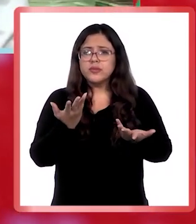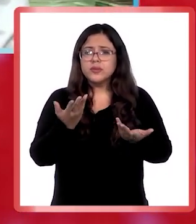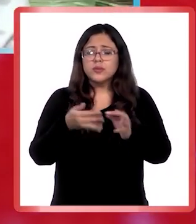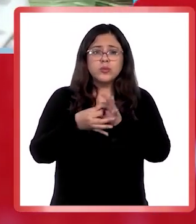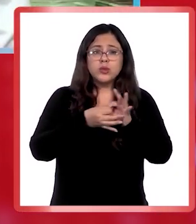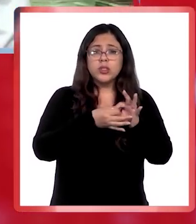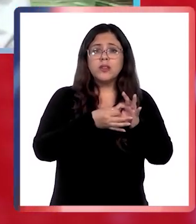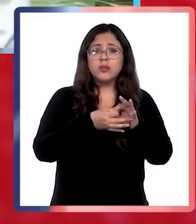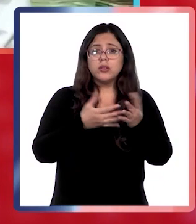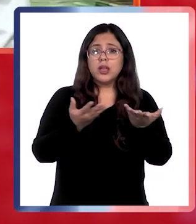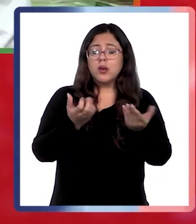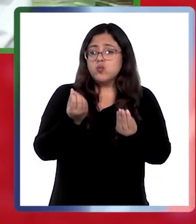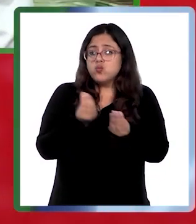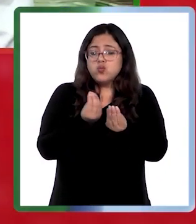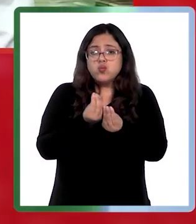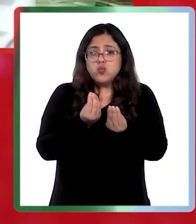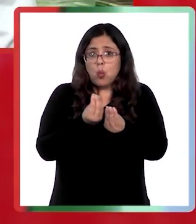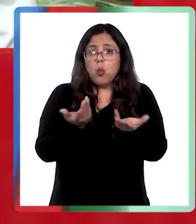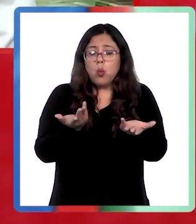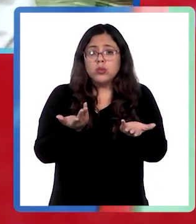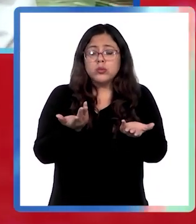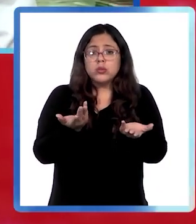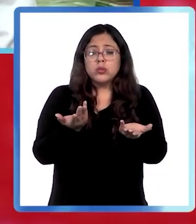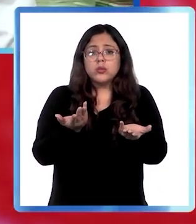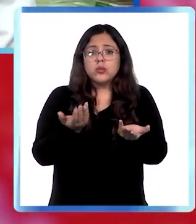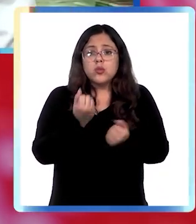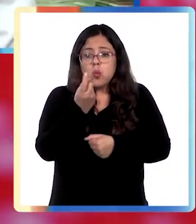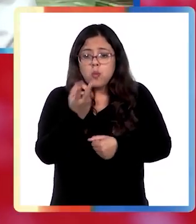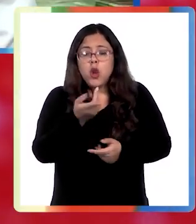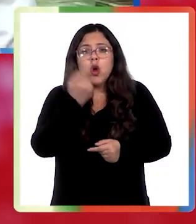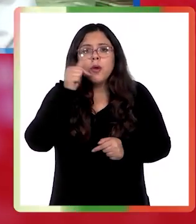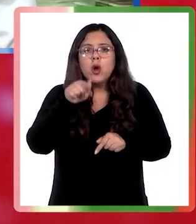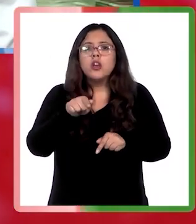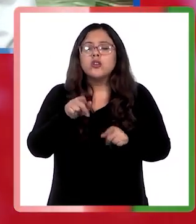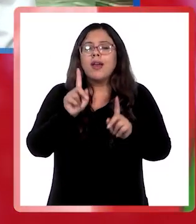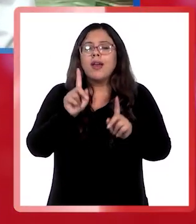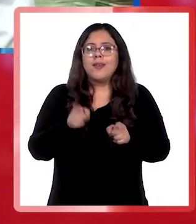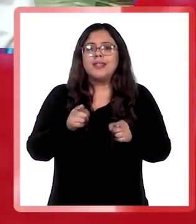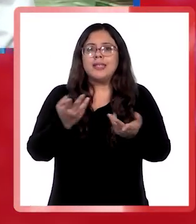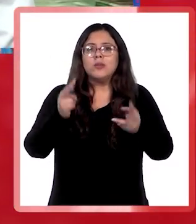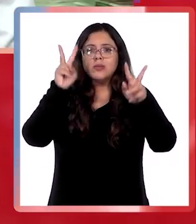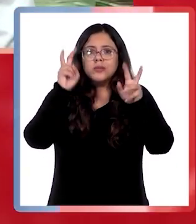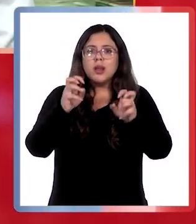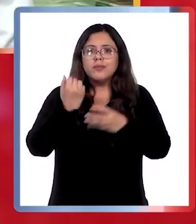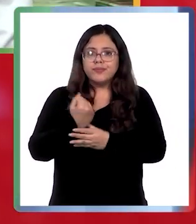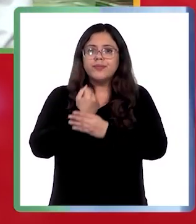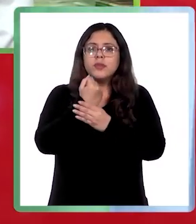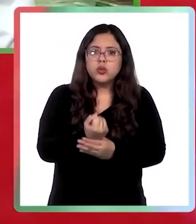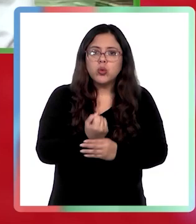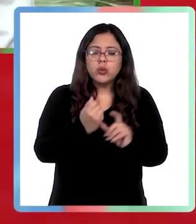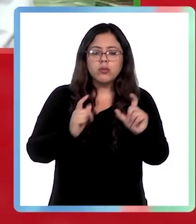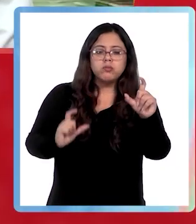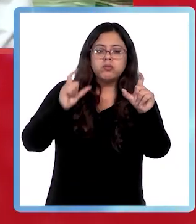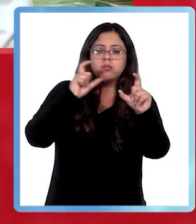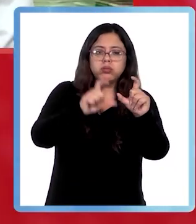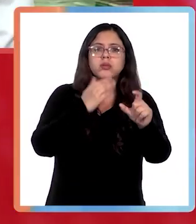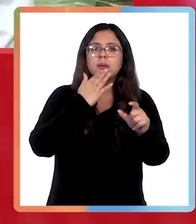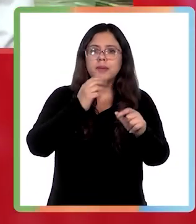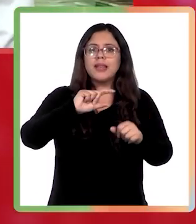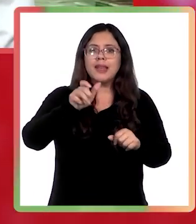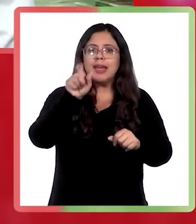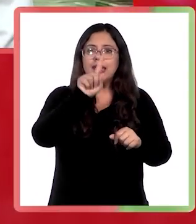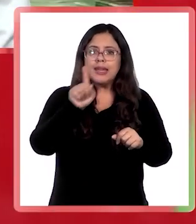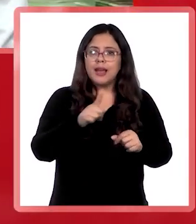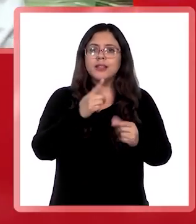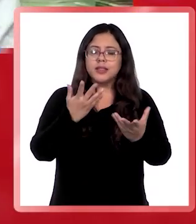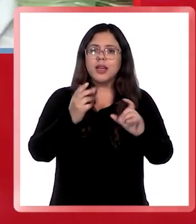tremendas, se supone que debiese ser algo cubierto. Está cubierto por el GES, también tengo entendido. Entonces,